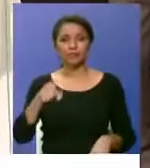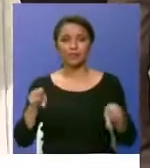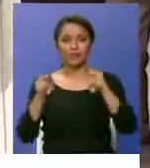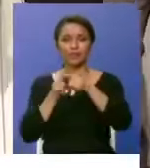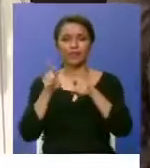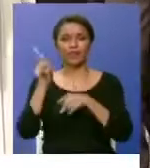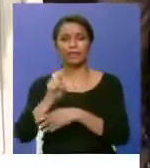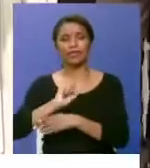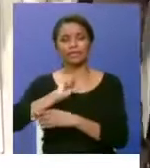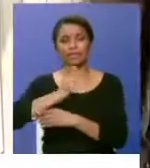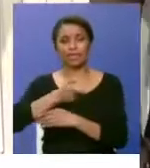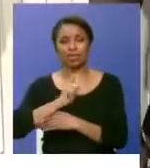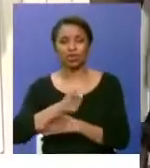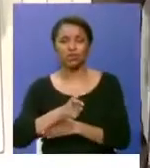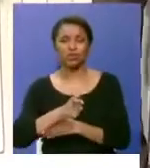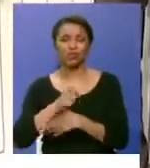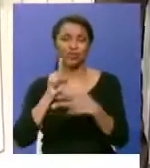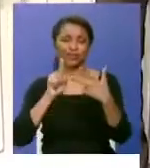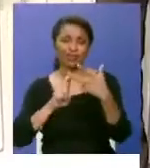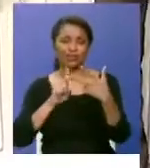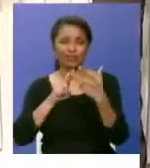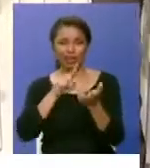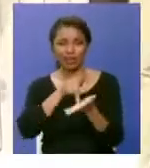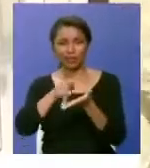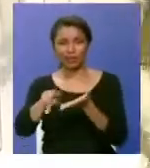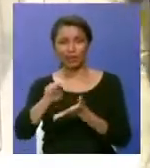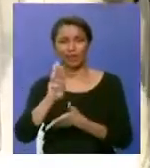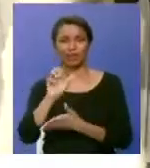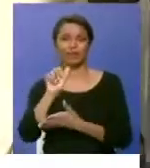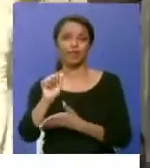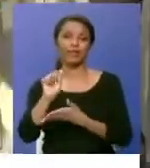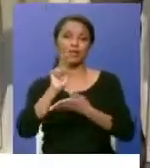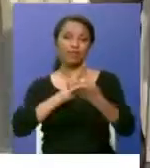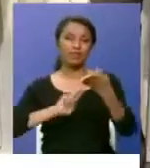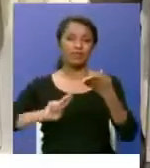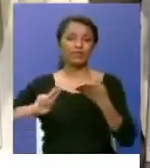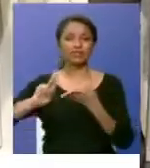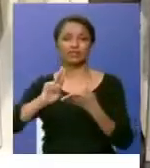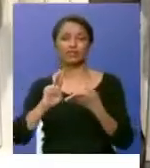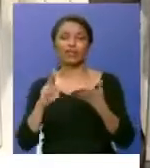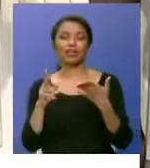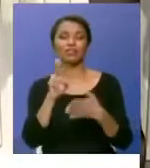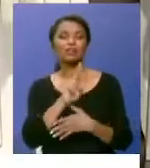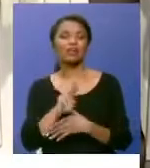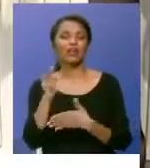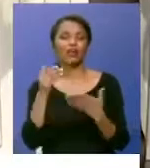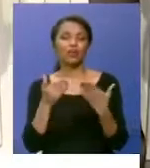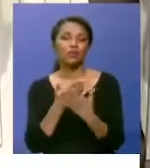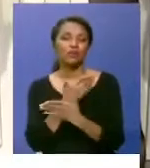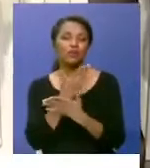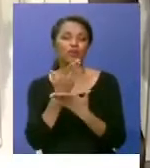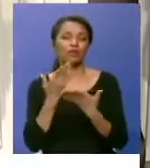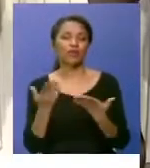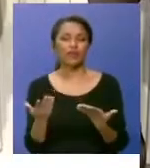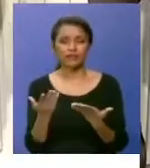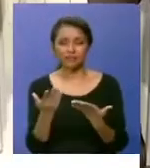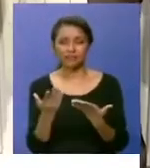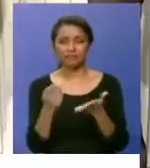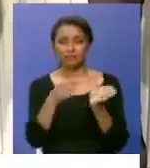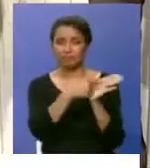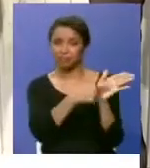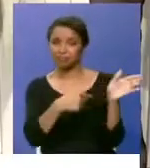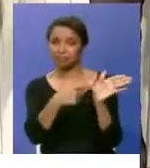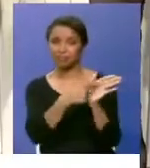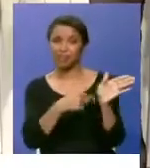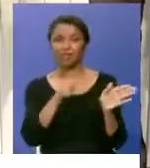de agosto, con el tercer pago de becas a estudiantes universitarios, se utilizará una nueva plataforma de wallet digital, es decir, que